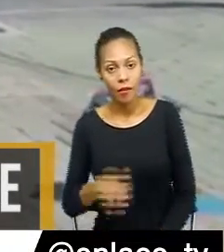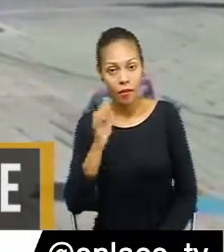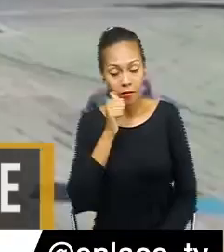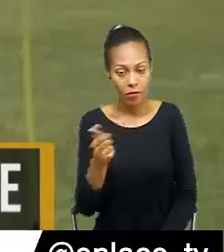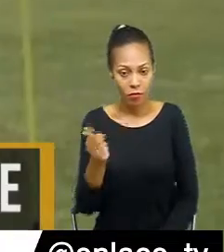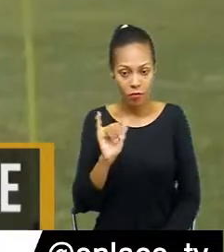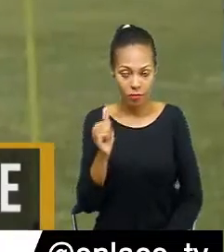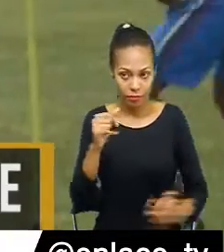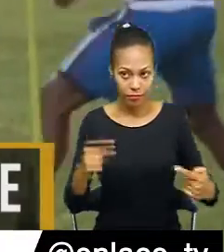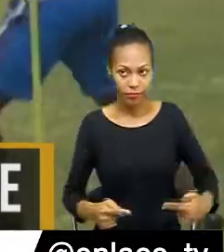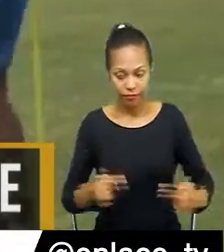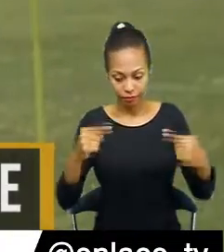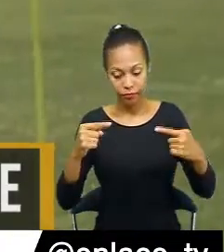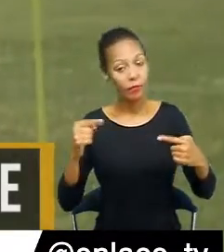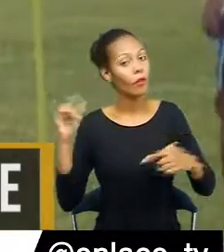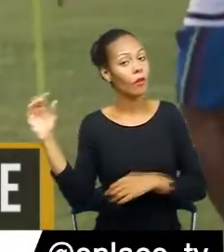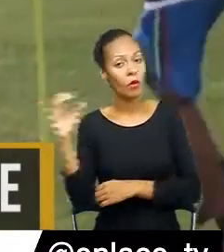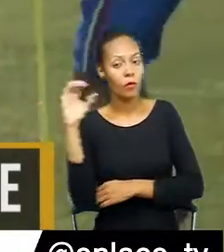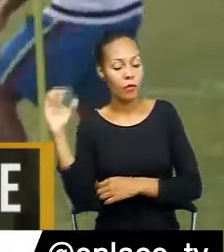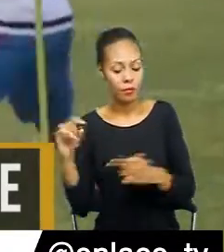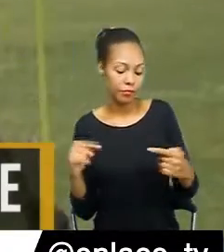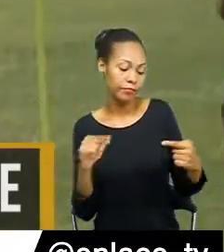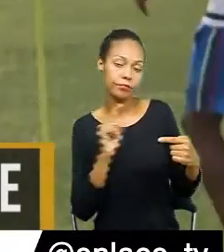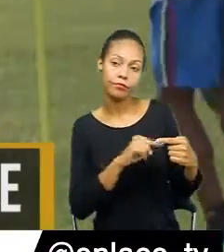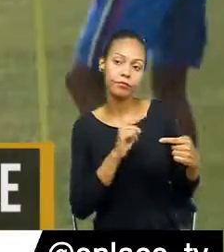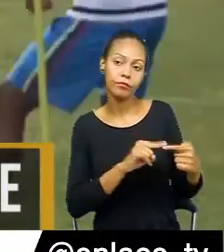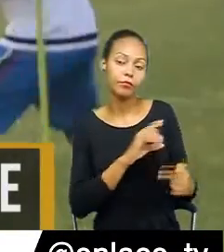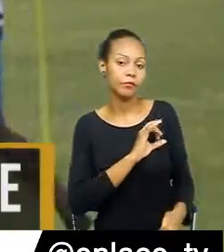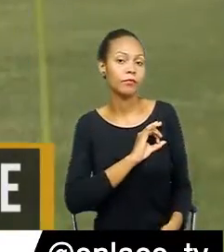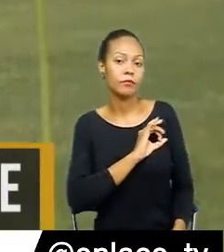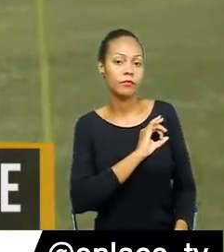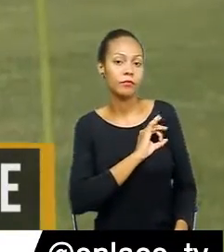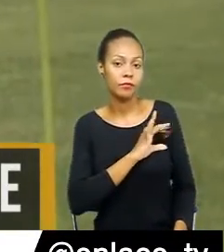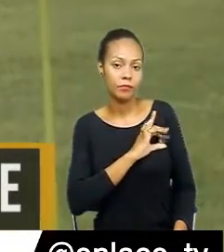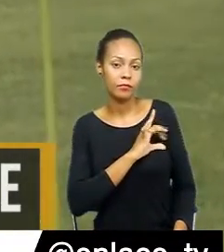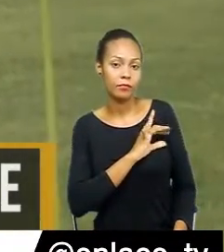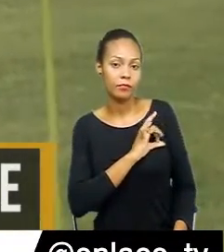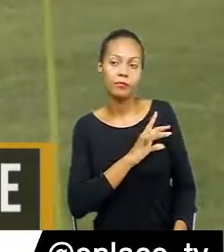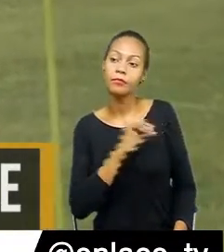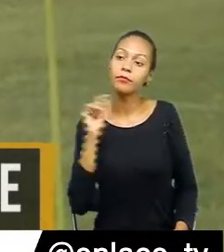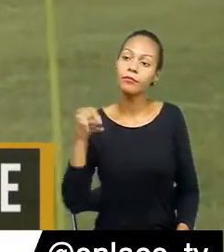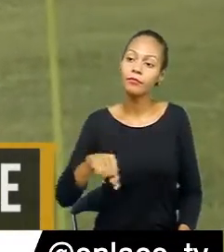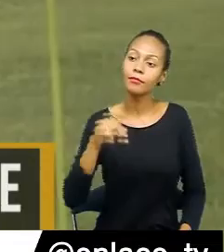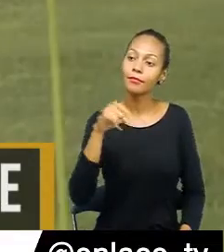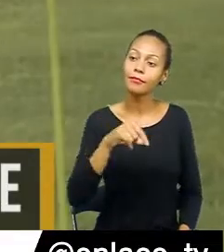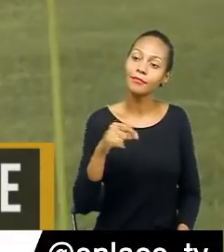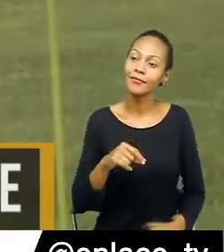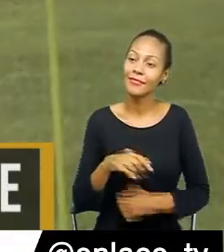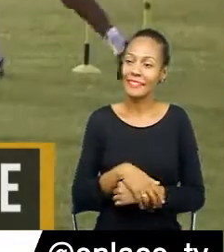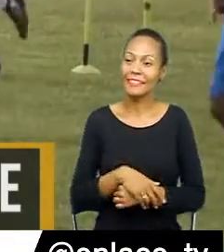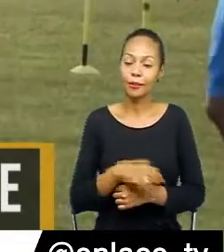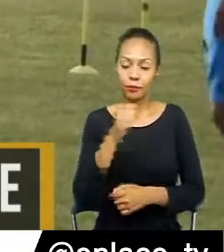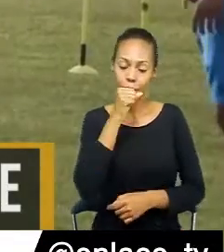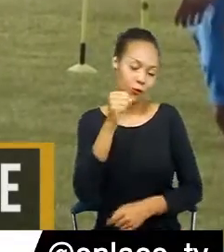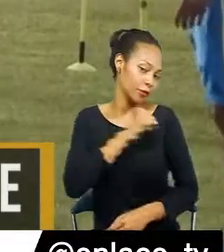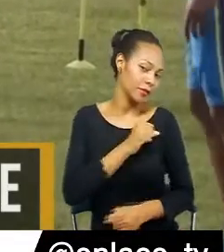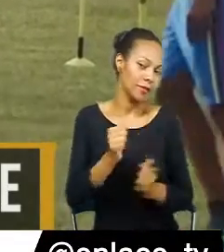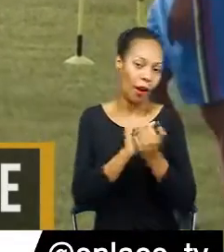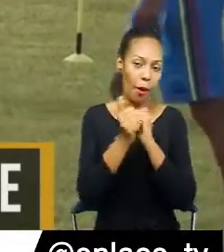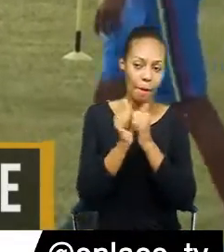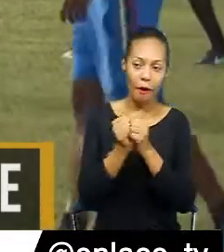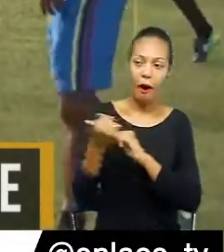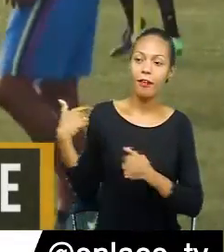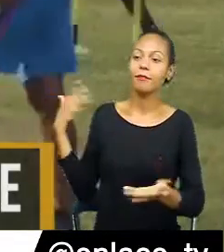y el seleccionado chileno. Pasión por el deporte, Enlace Televisión, acompañando a la tricolor en este camino de llegar a Rusia